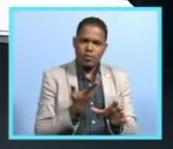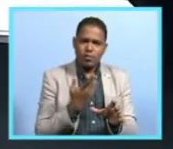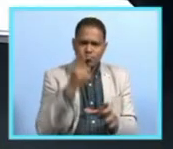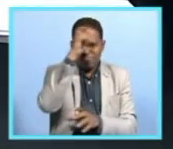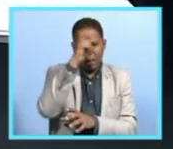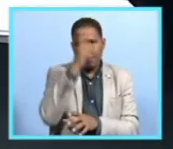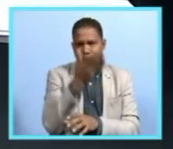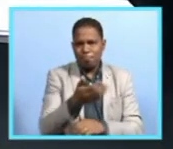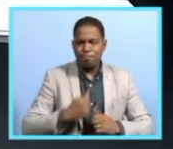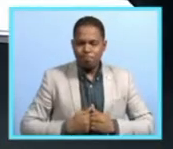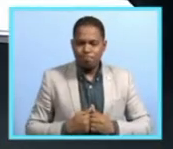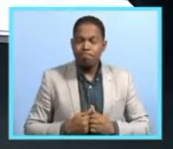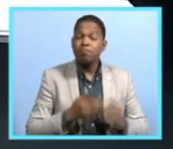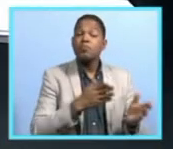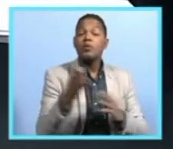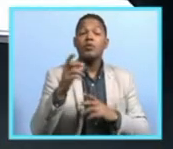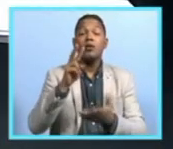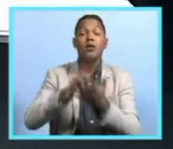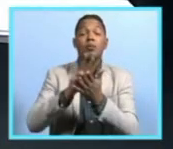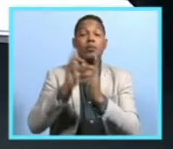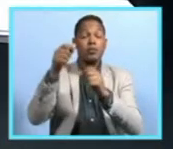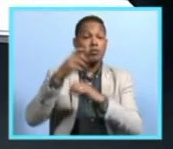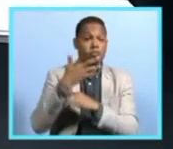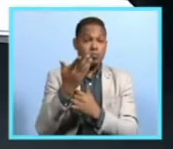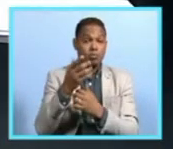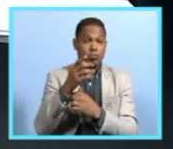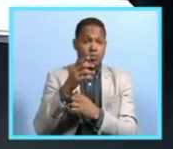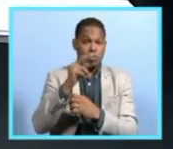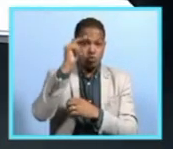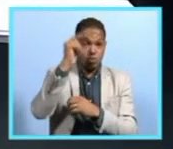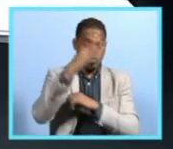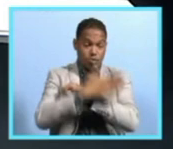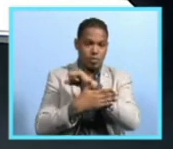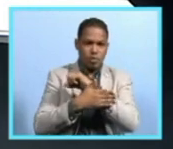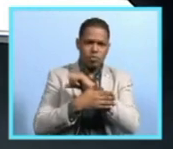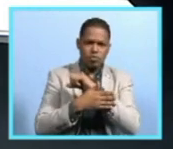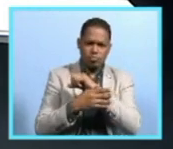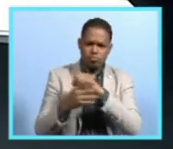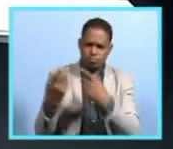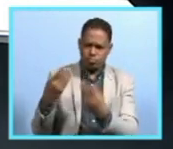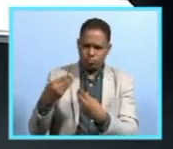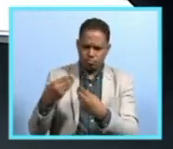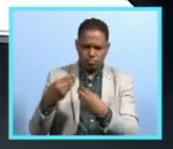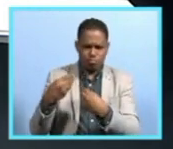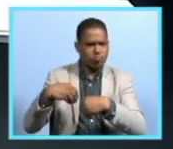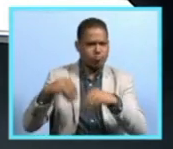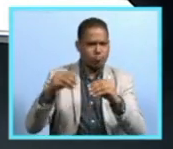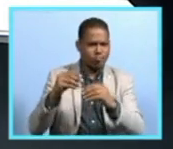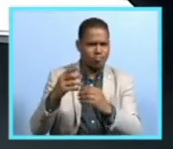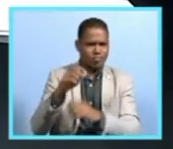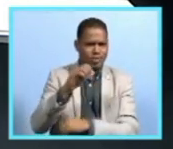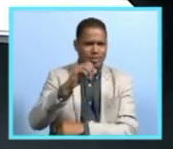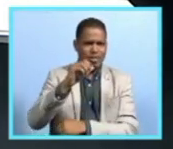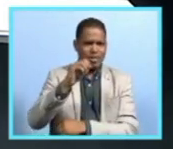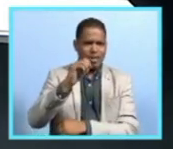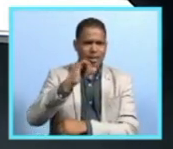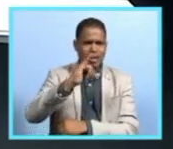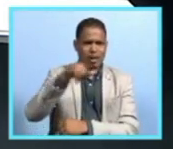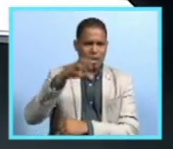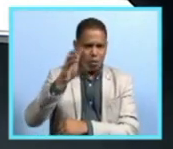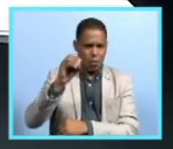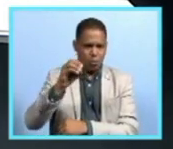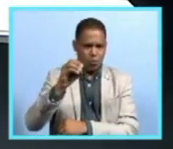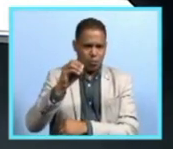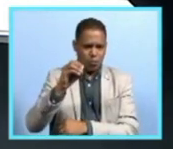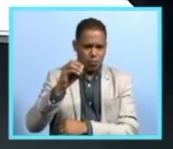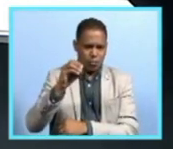Vámonos a La Vega, vamos al Cibao, al norte del país. Productores de ajo del municipio de Constanza han denunciado importaciones